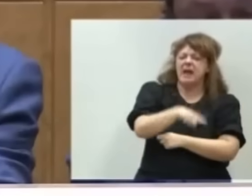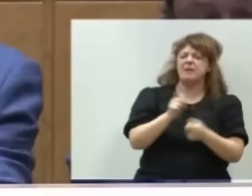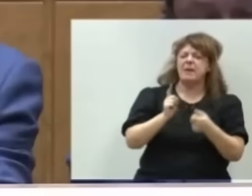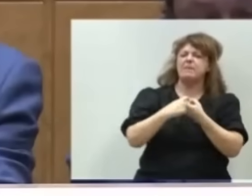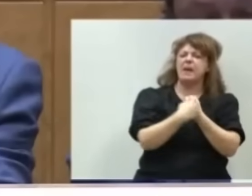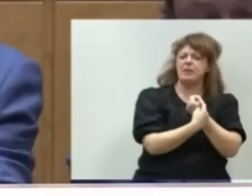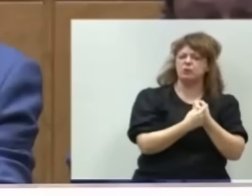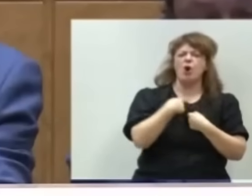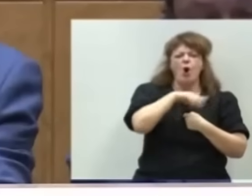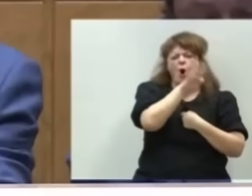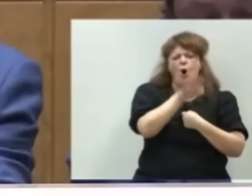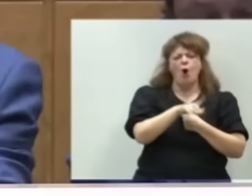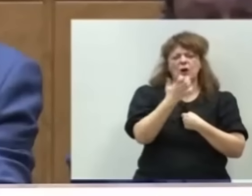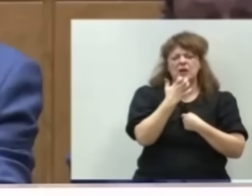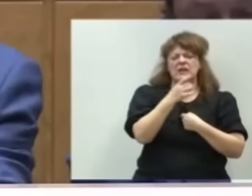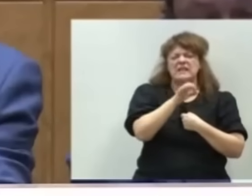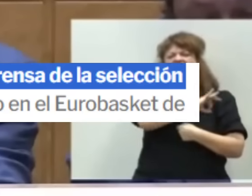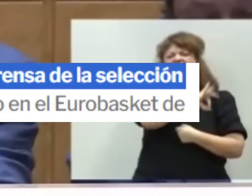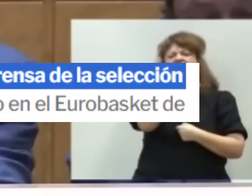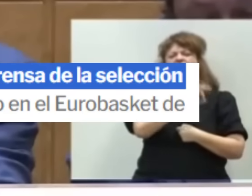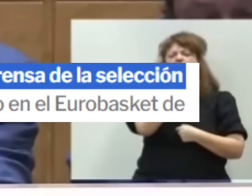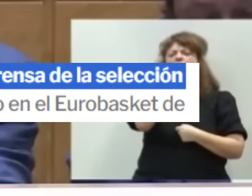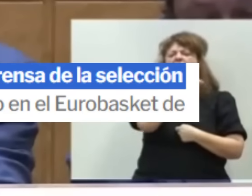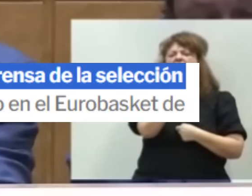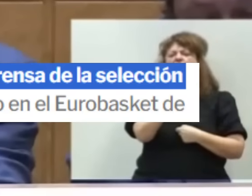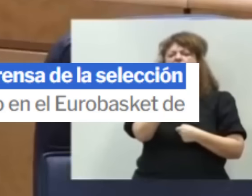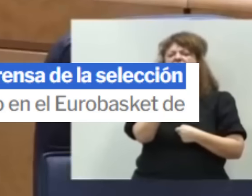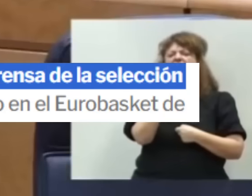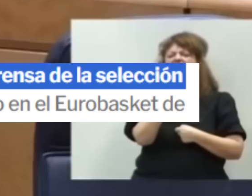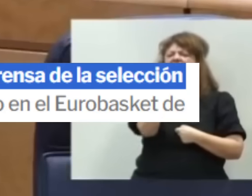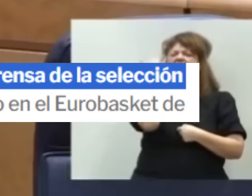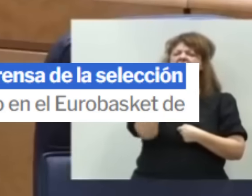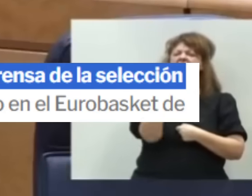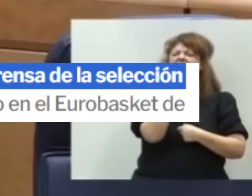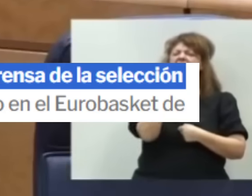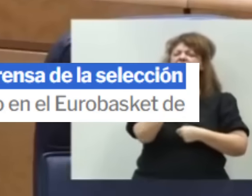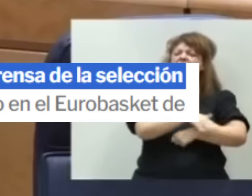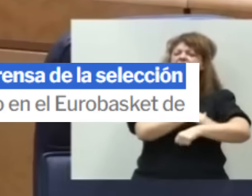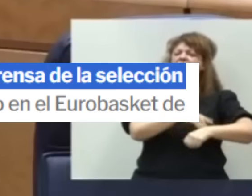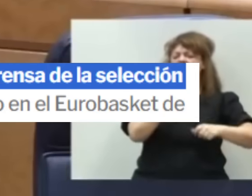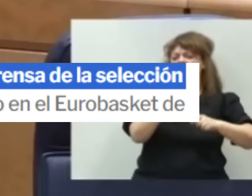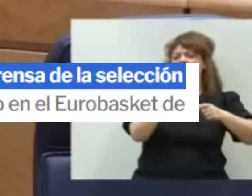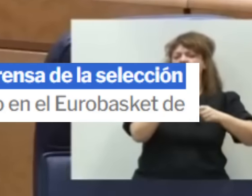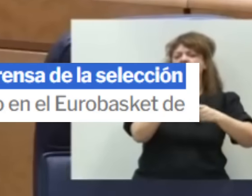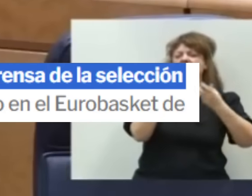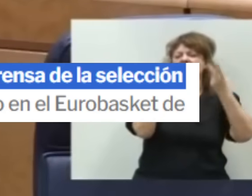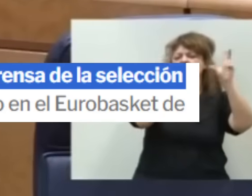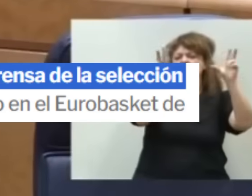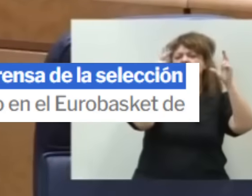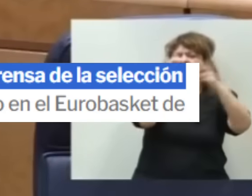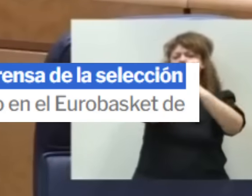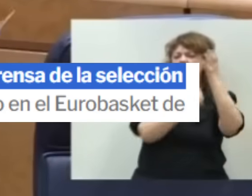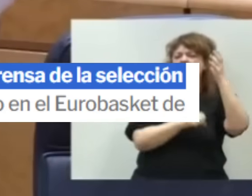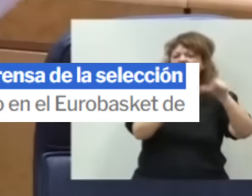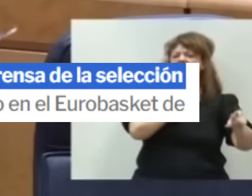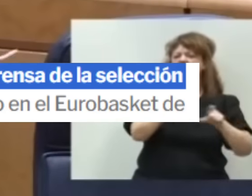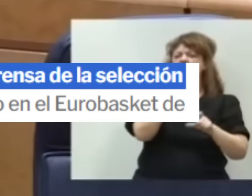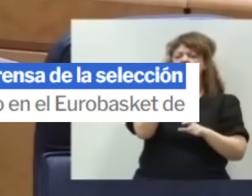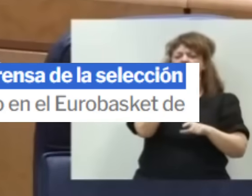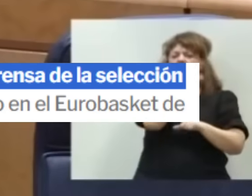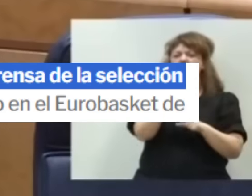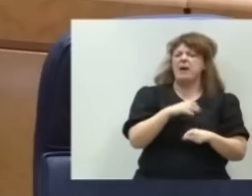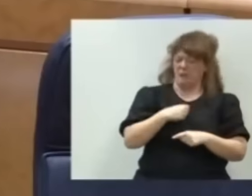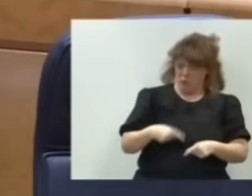miembro? ¿O es que acaso usted, señor Aspitarte, cuando era jefe de prensa de la selección de baloncesto, es porque usted tira los